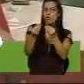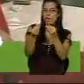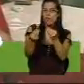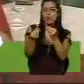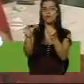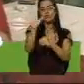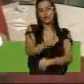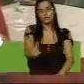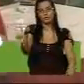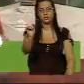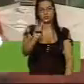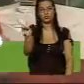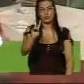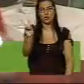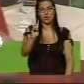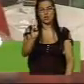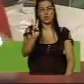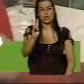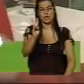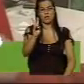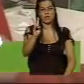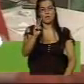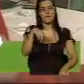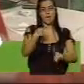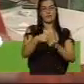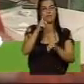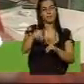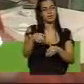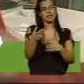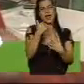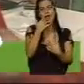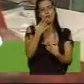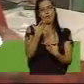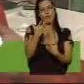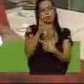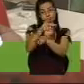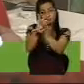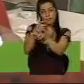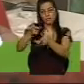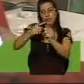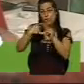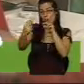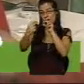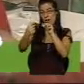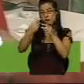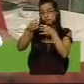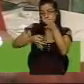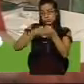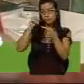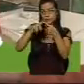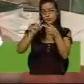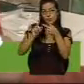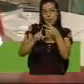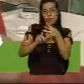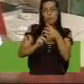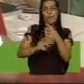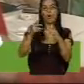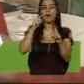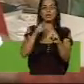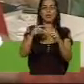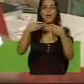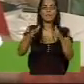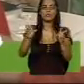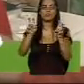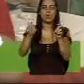a nivel nacional y para dar también algunas instrucciones en términos de apertura de nuevos centros,